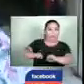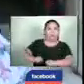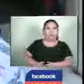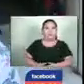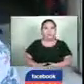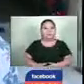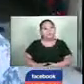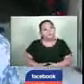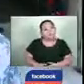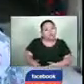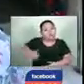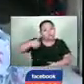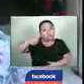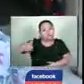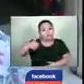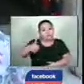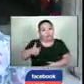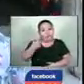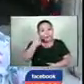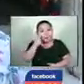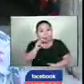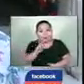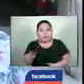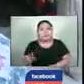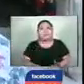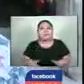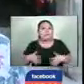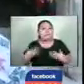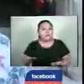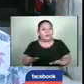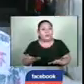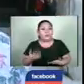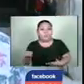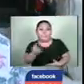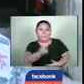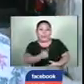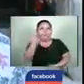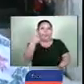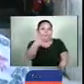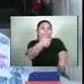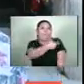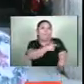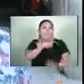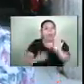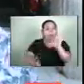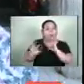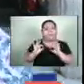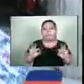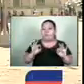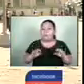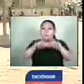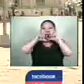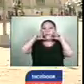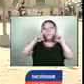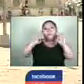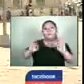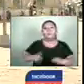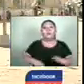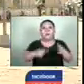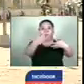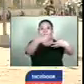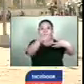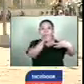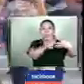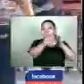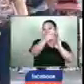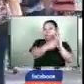verdad me parece muy bien, porque hasta ahorita en fecha ninguna persona, no todas las personas están vacunadas, entonces sería muy bien que todos la usen. En el decreto